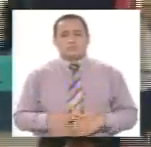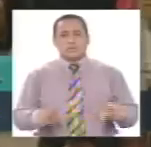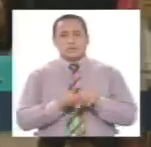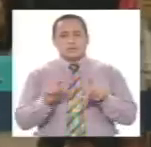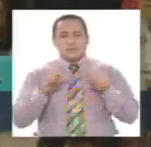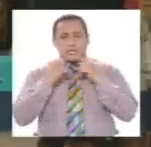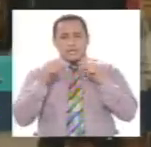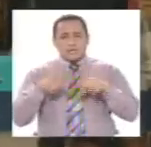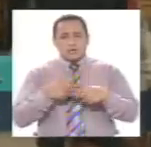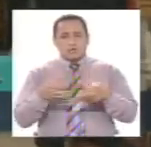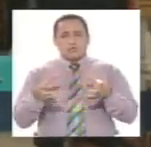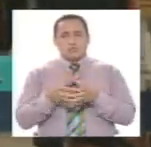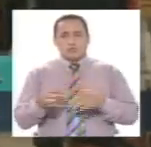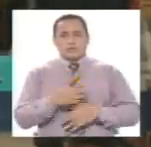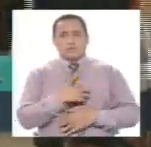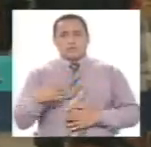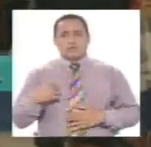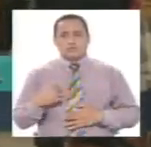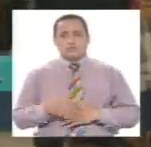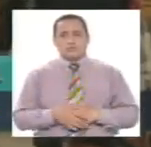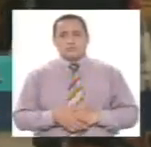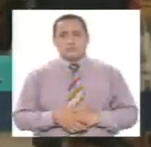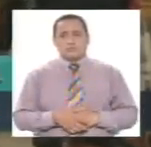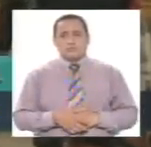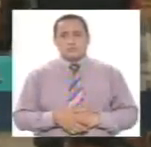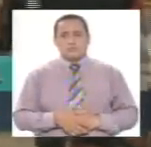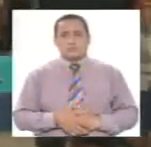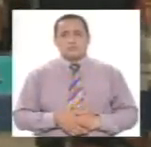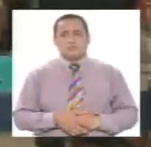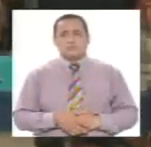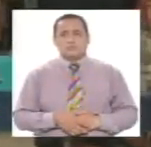de este gabinete.